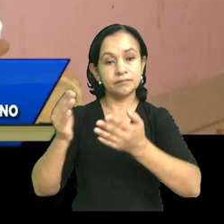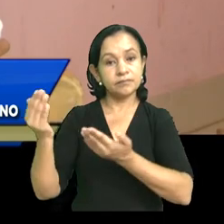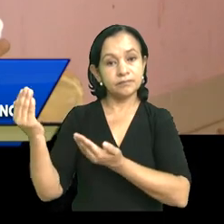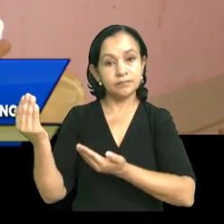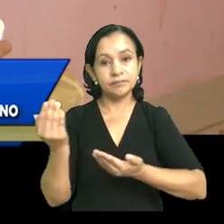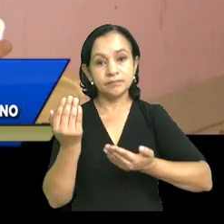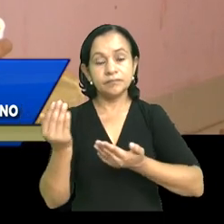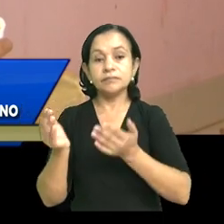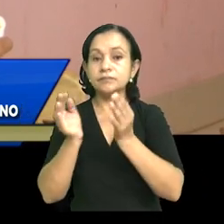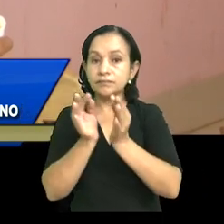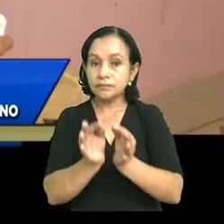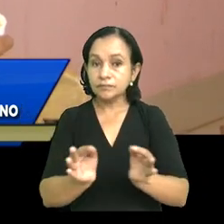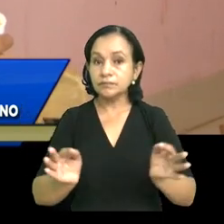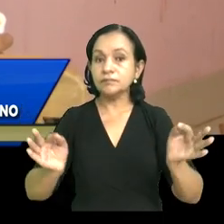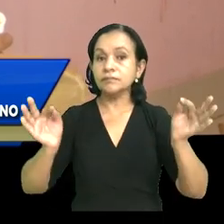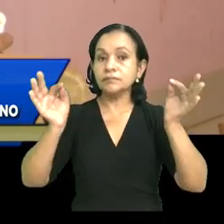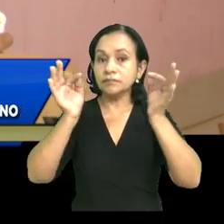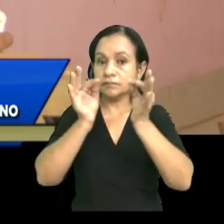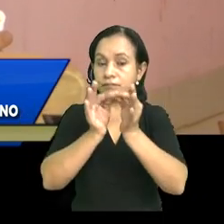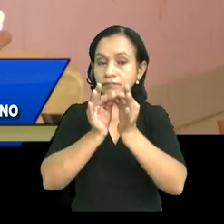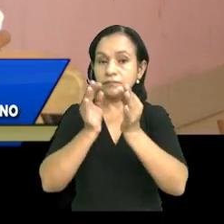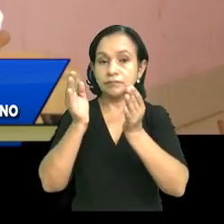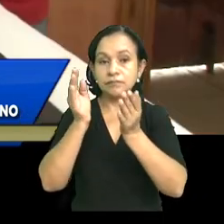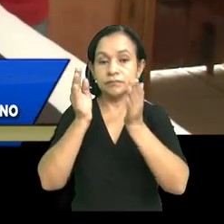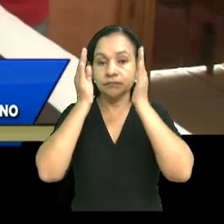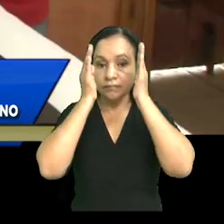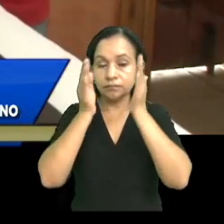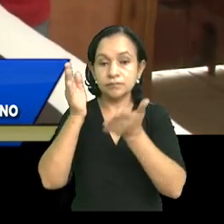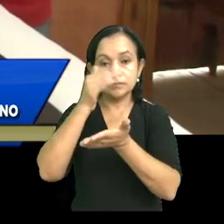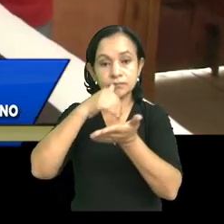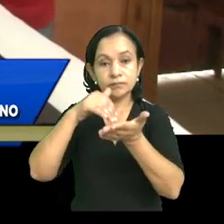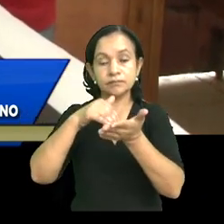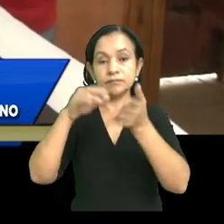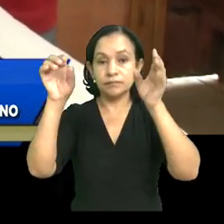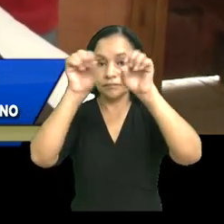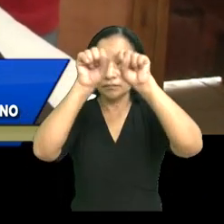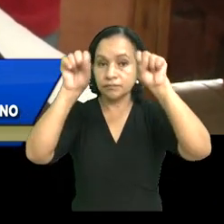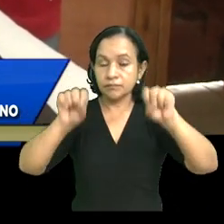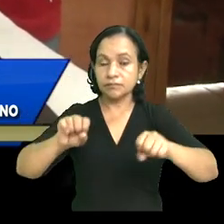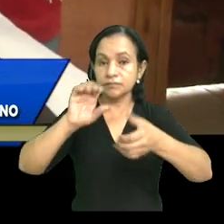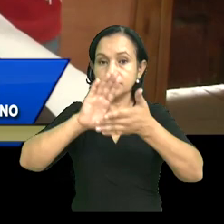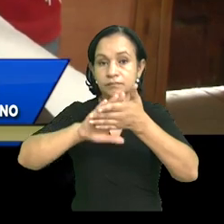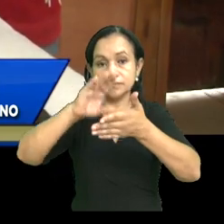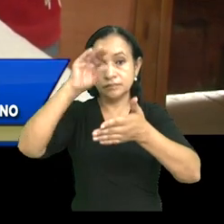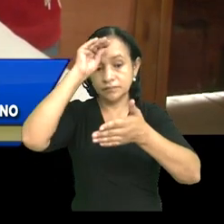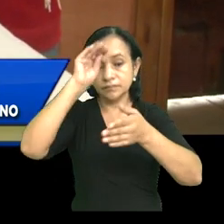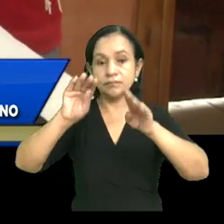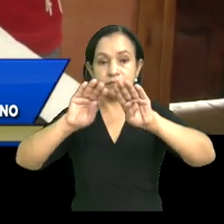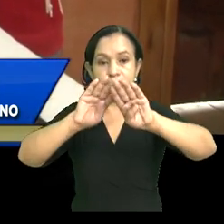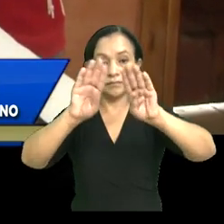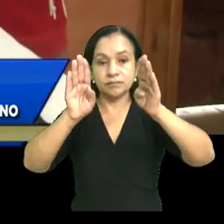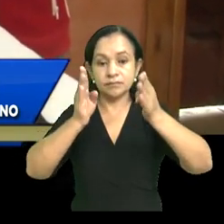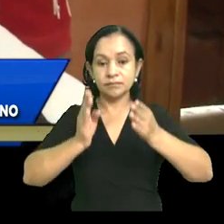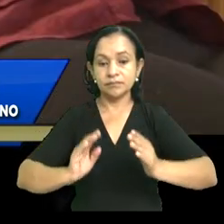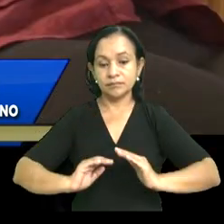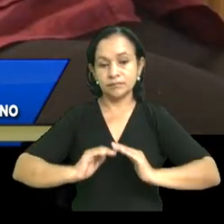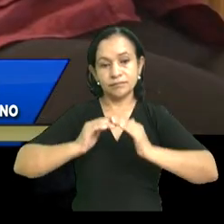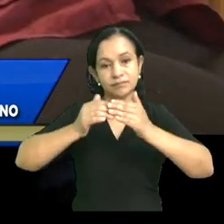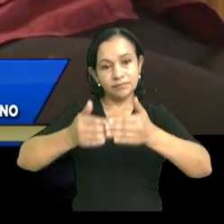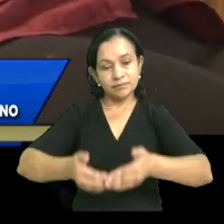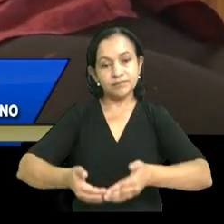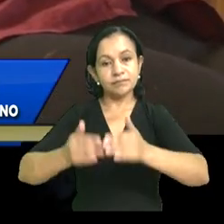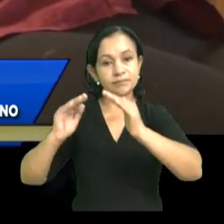es importantísimo, en eso se centra en realidad esas capacitaciones a las mujeres embarazadas que están en las